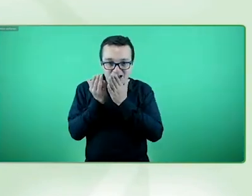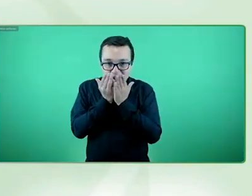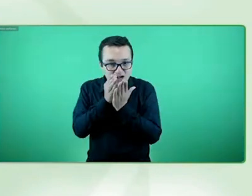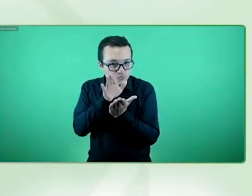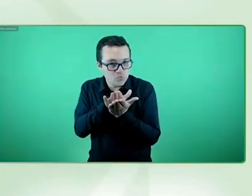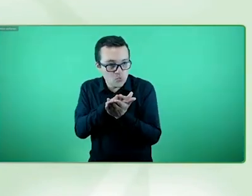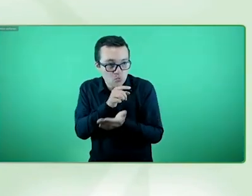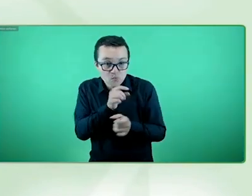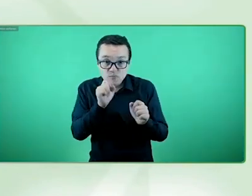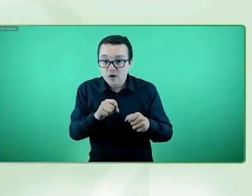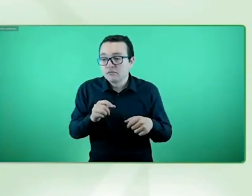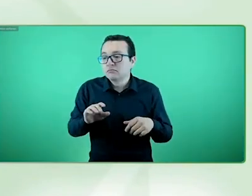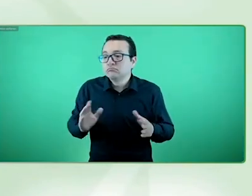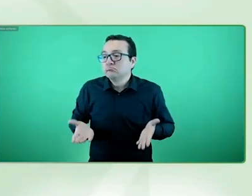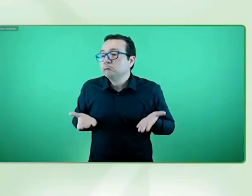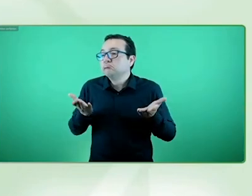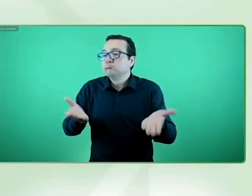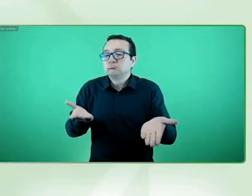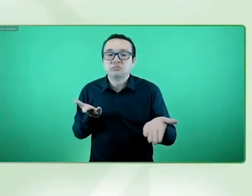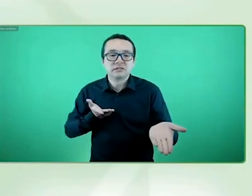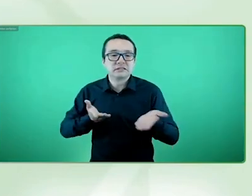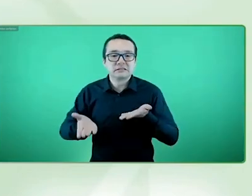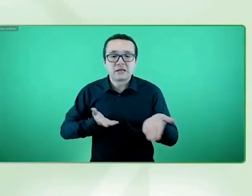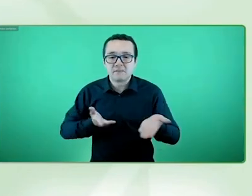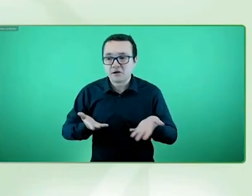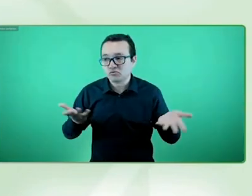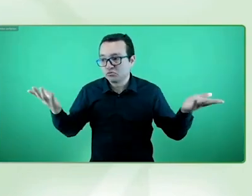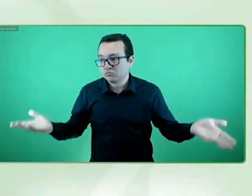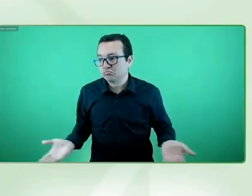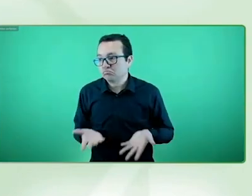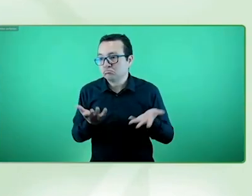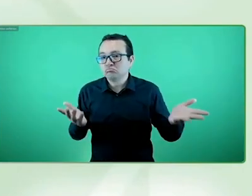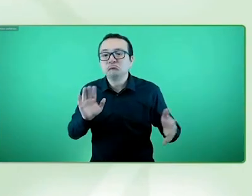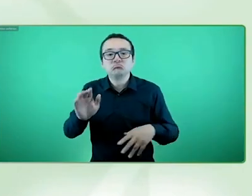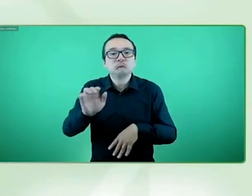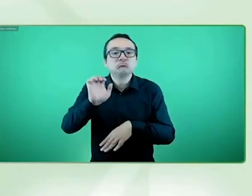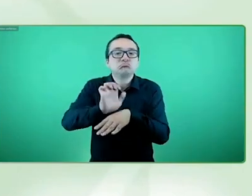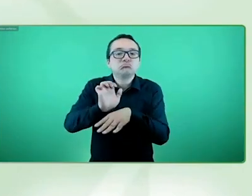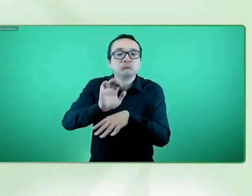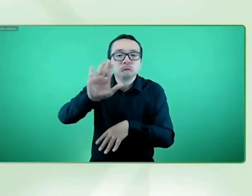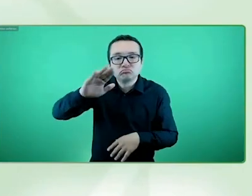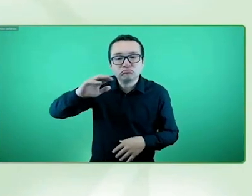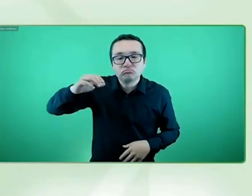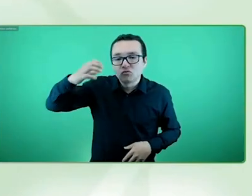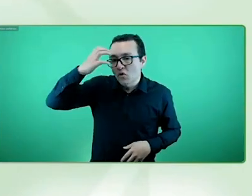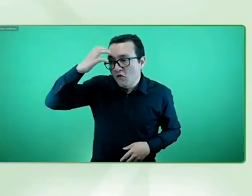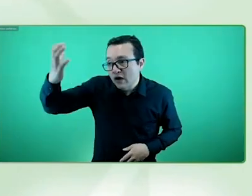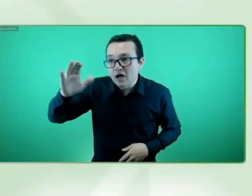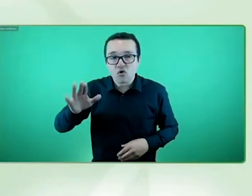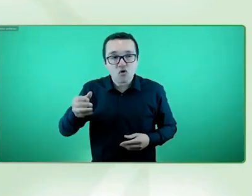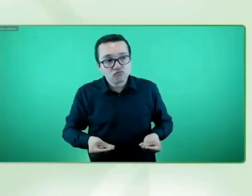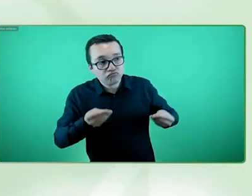servicios a entidades públicas o a empresas. Entonces,